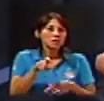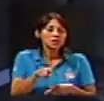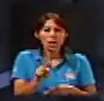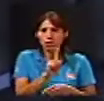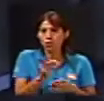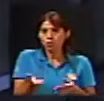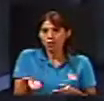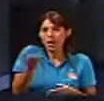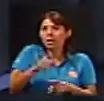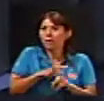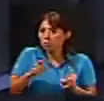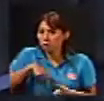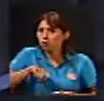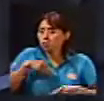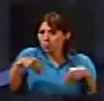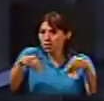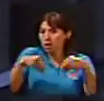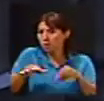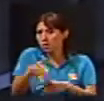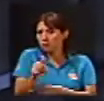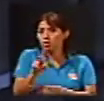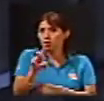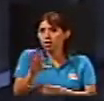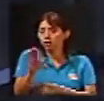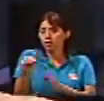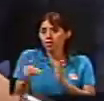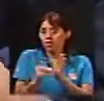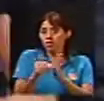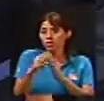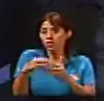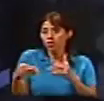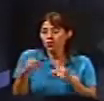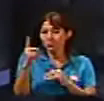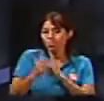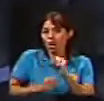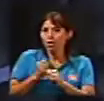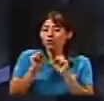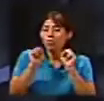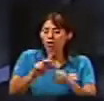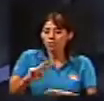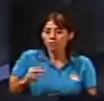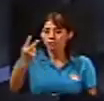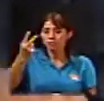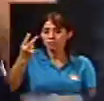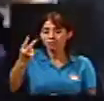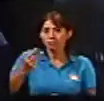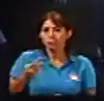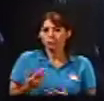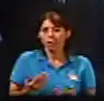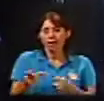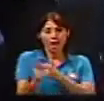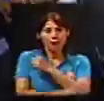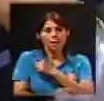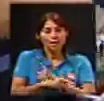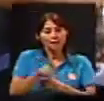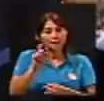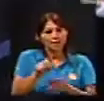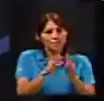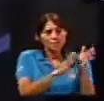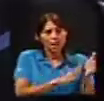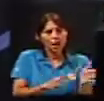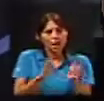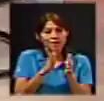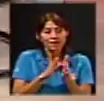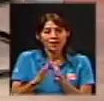venta como de 250 millones de dólares al año, que los podemos duplicar. El país tiene que planificar